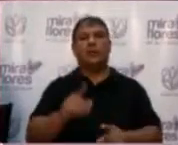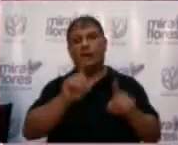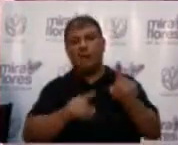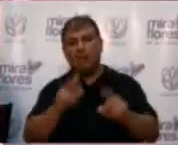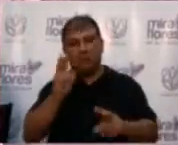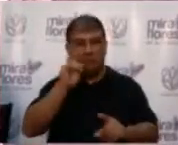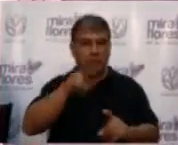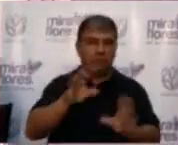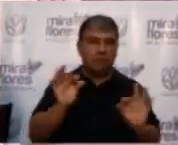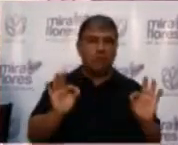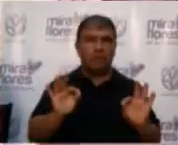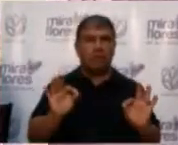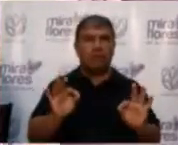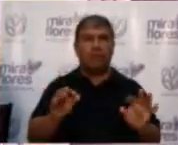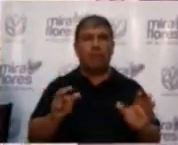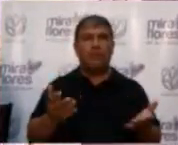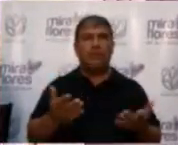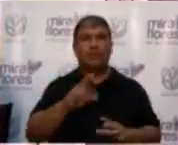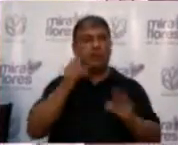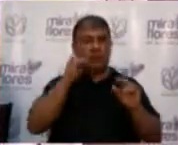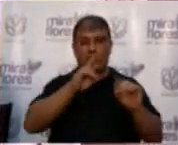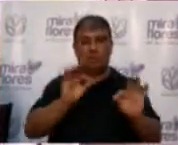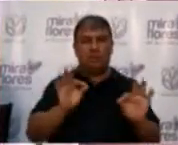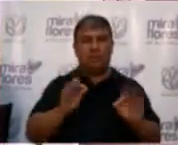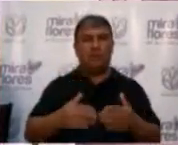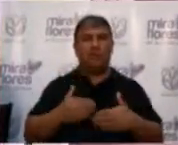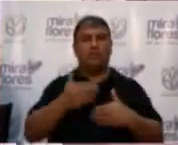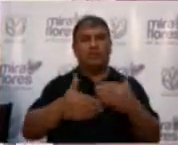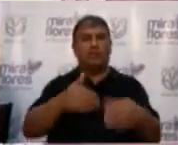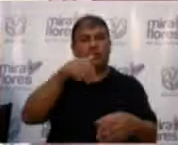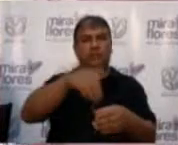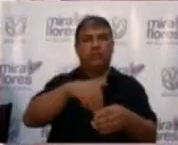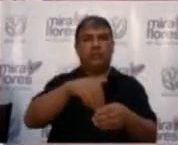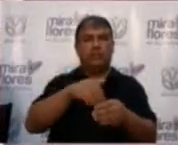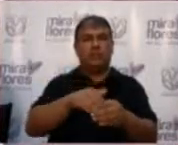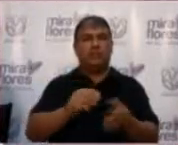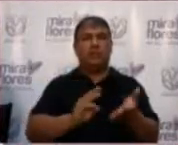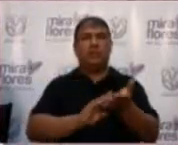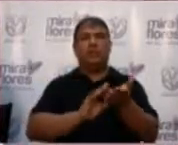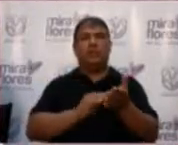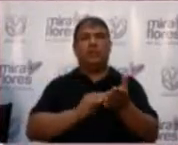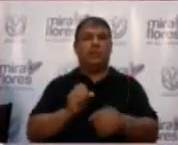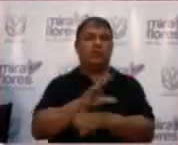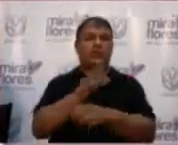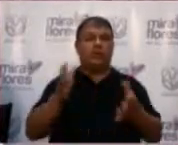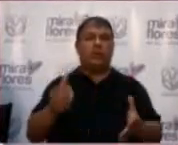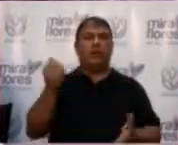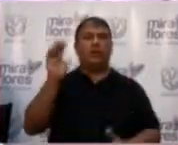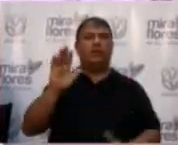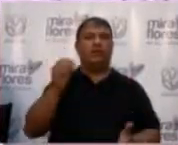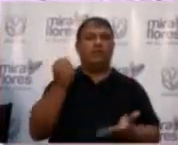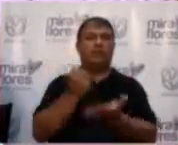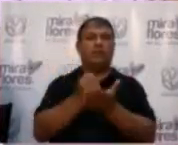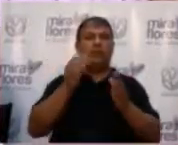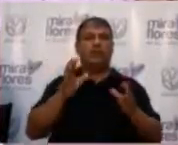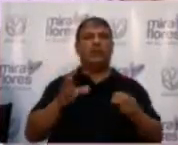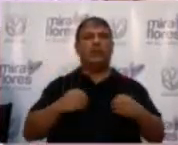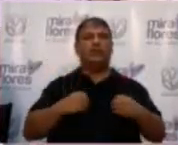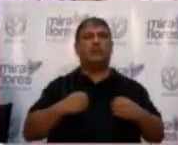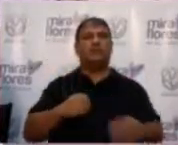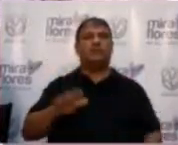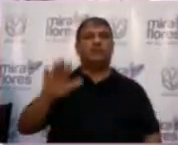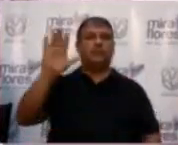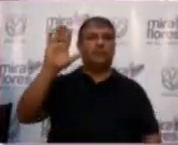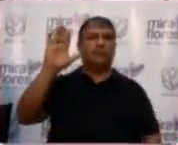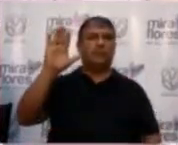¿Alguna observación? Si no hay observaciones, procederemos a votar. Aquellos miembros del Consejo que estén a favor de aprobar el acta, sírvanse a expresarlo en señal